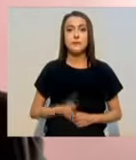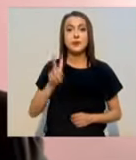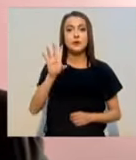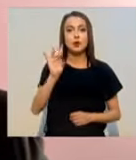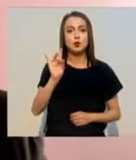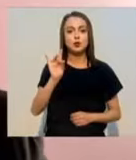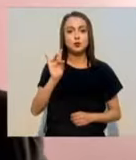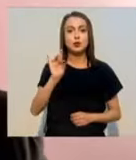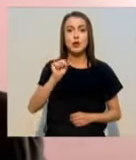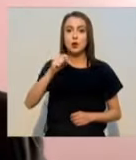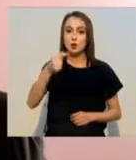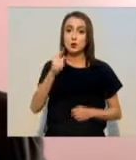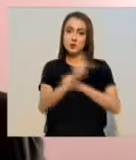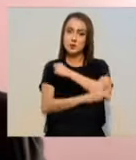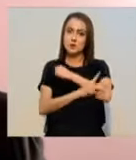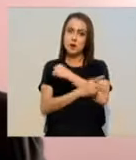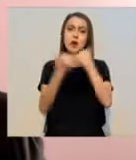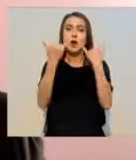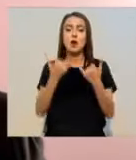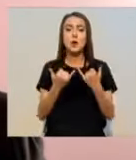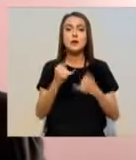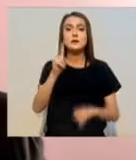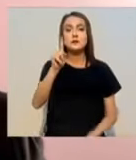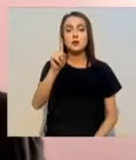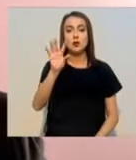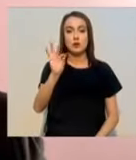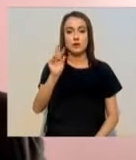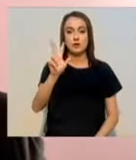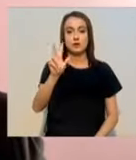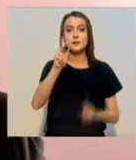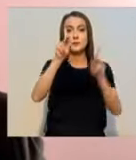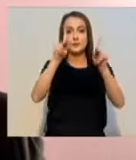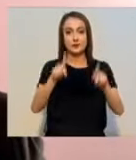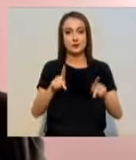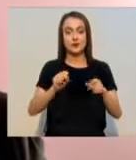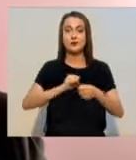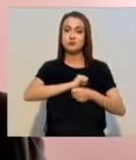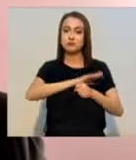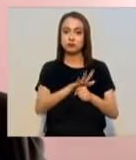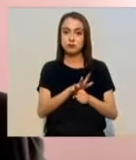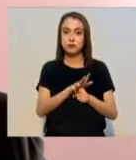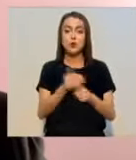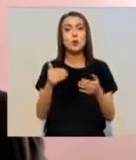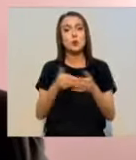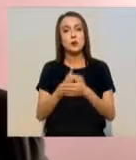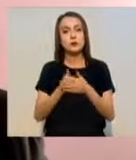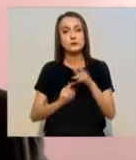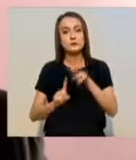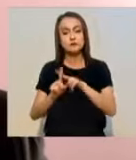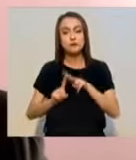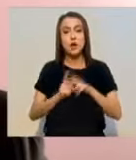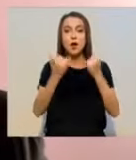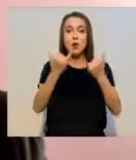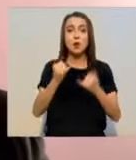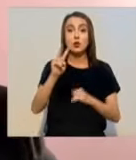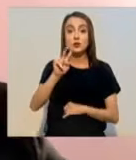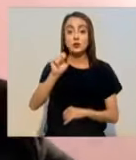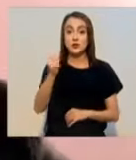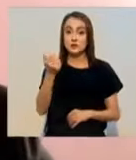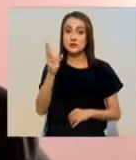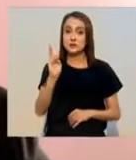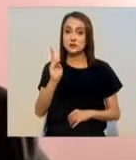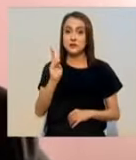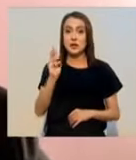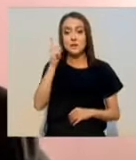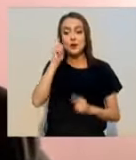28 de agosto, el país registra 193 casos nuevos de COVID-19. Tenemos 216